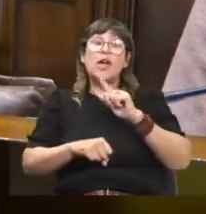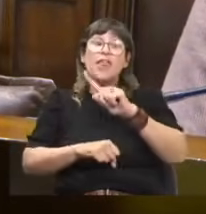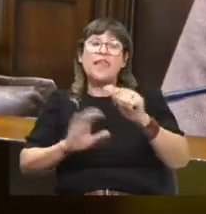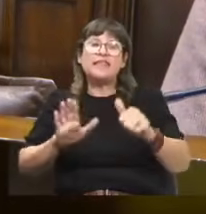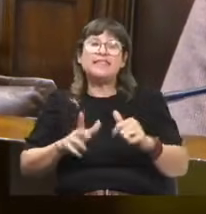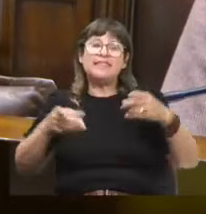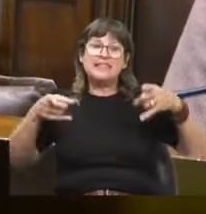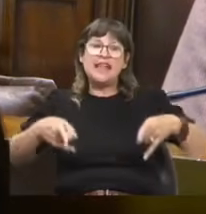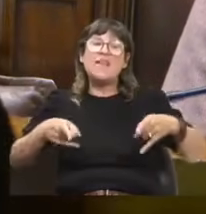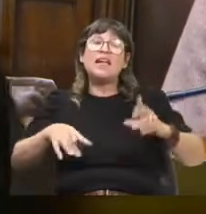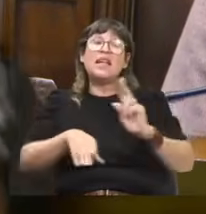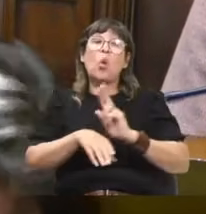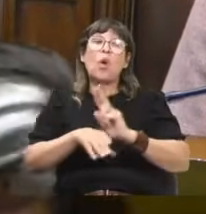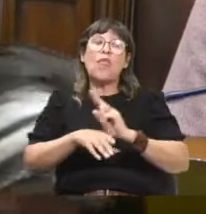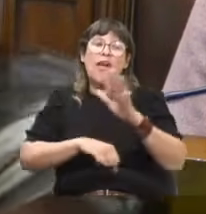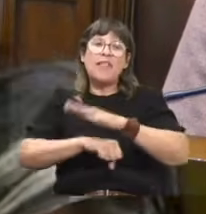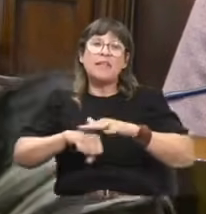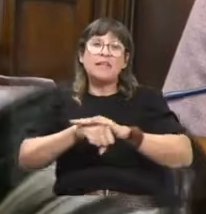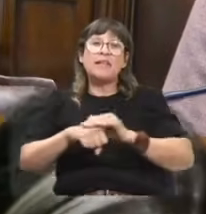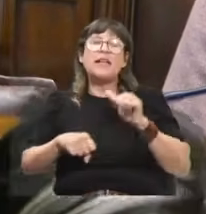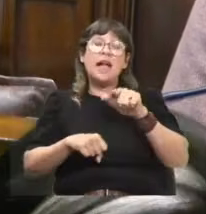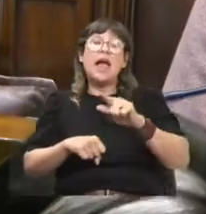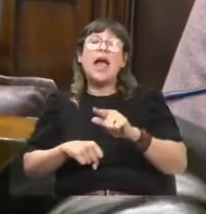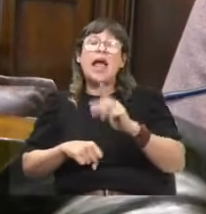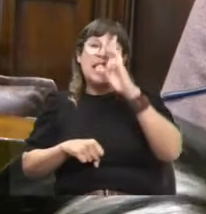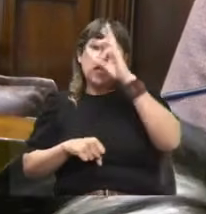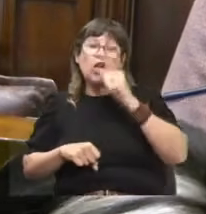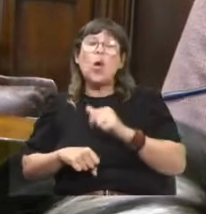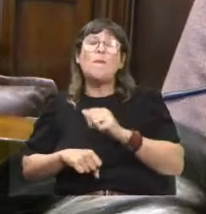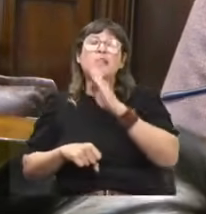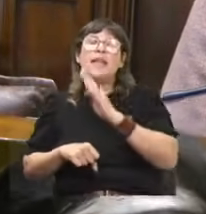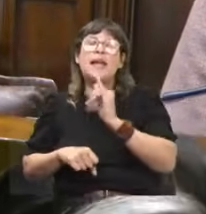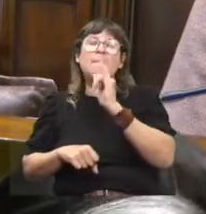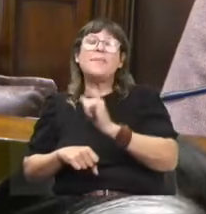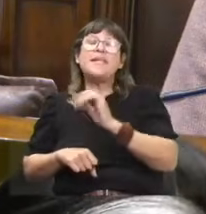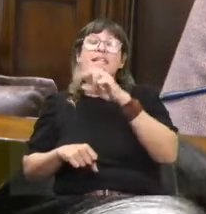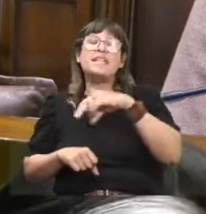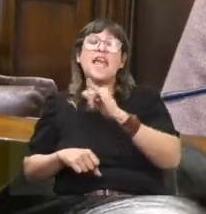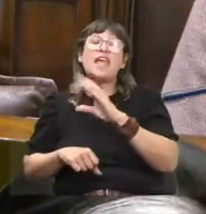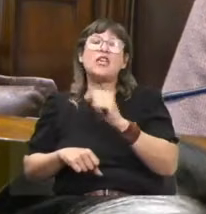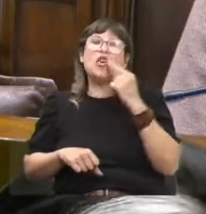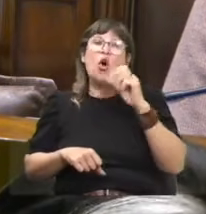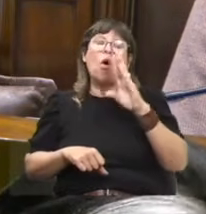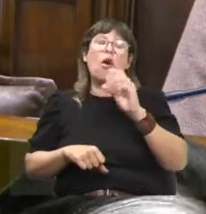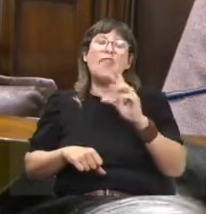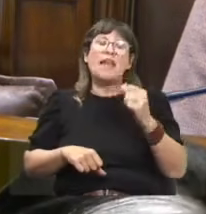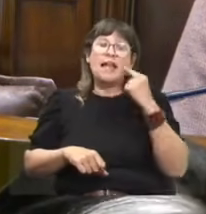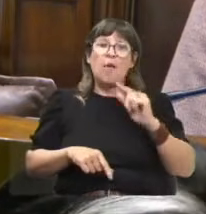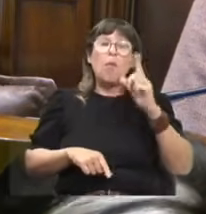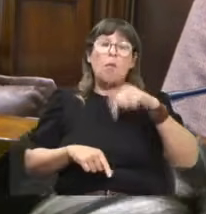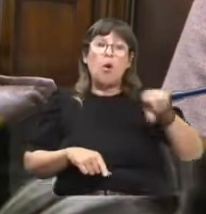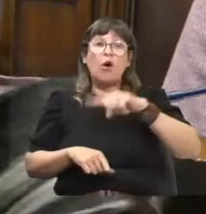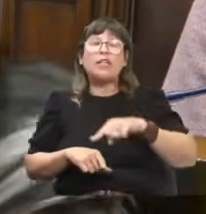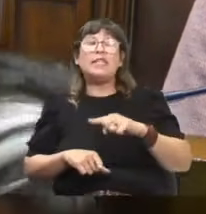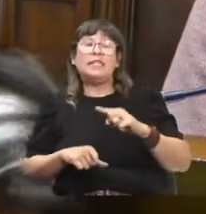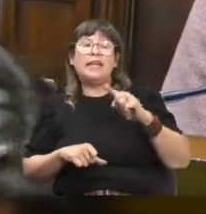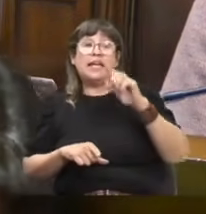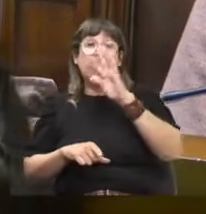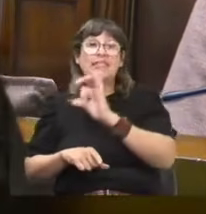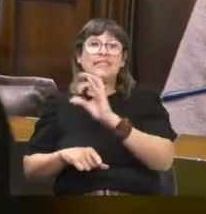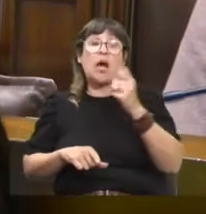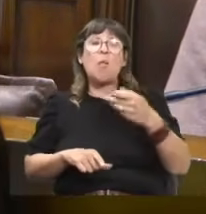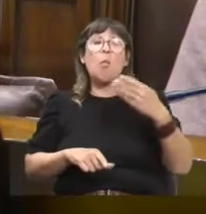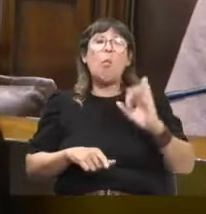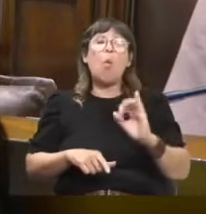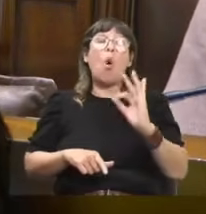cuidados básicos en el Hospital Piñeiro del Campo y 19 camas en hospitales como el Samboá y en el Cerro. Además,